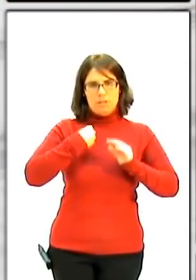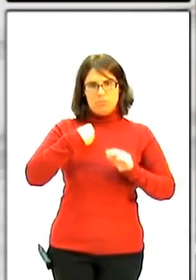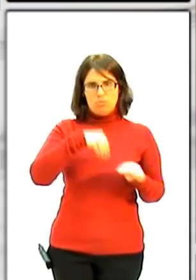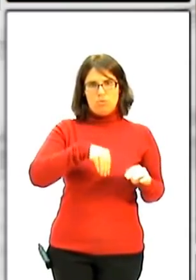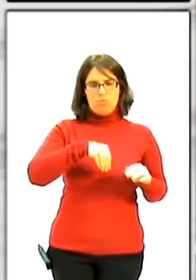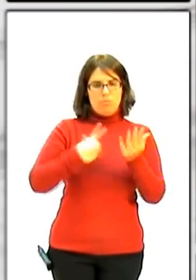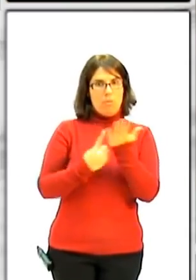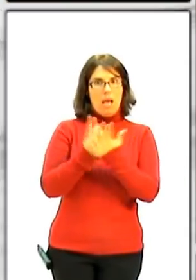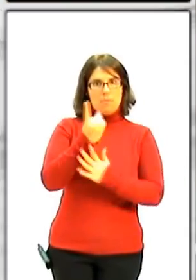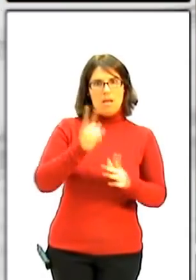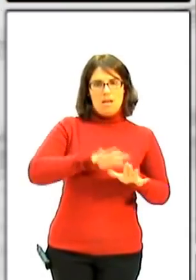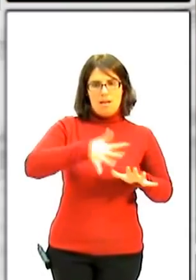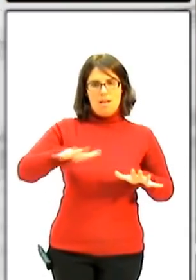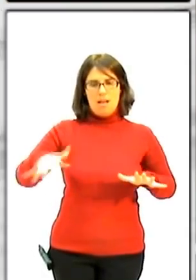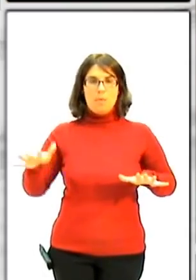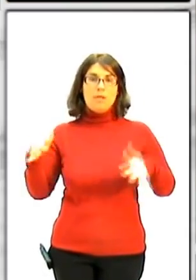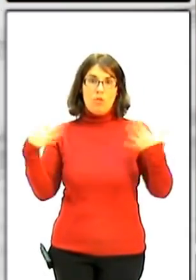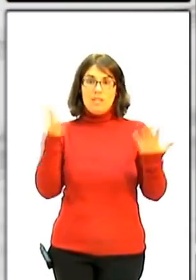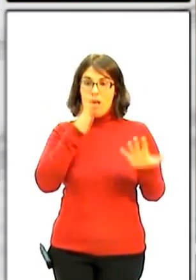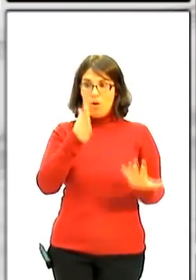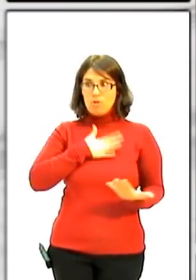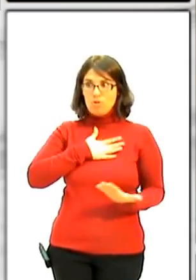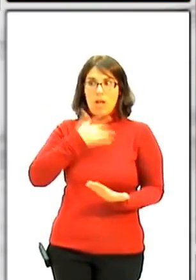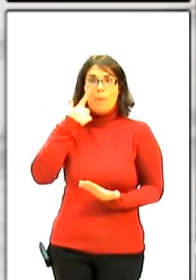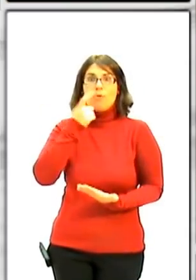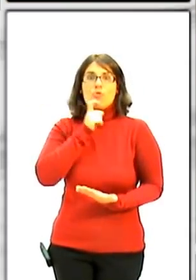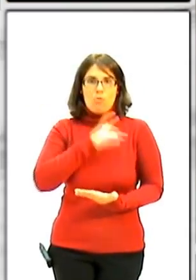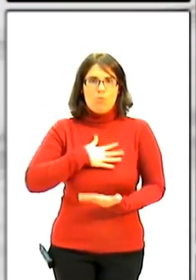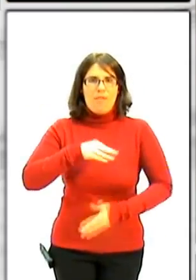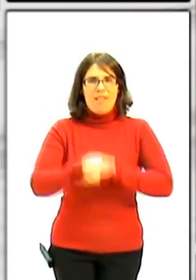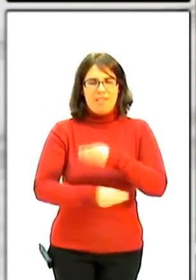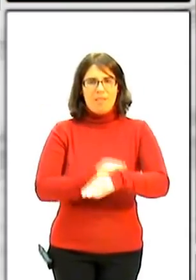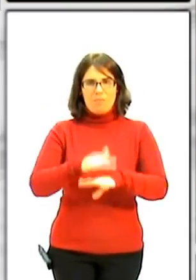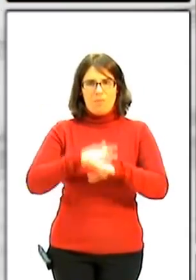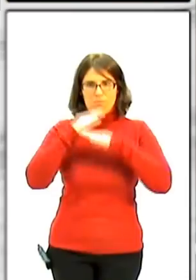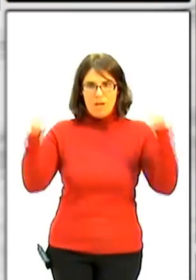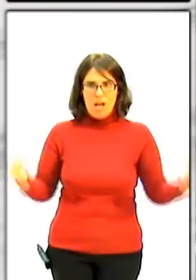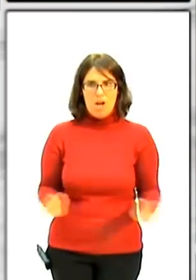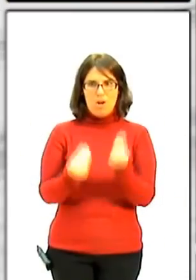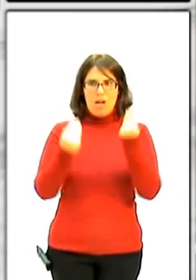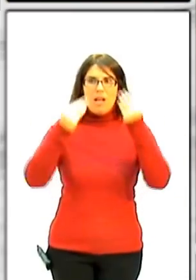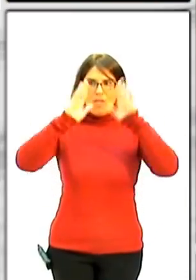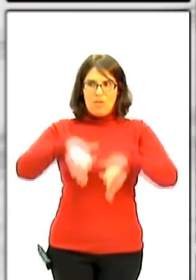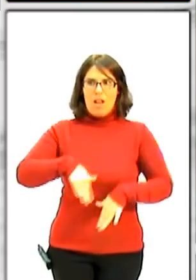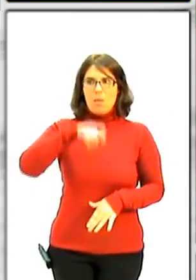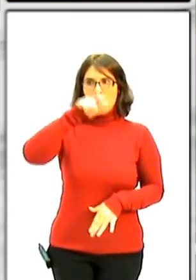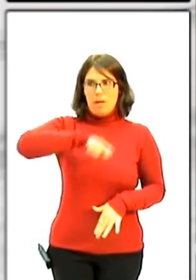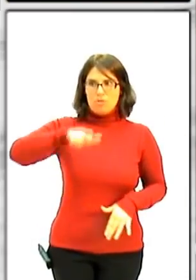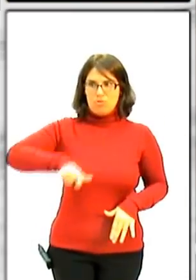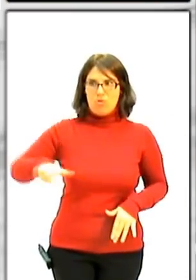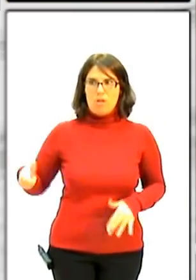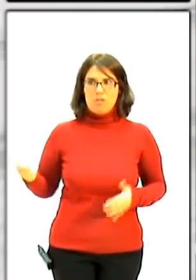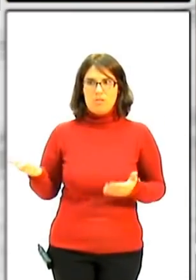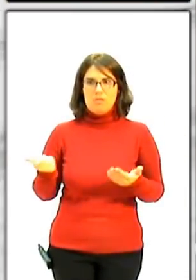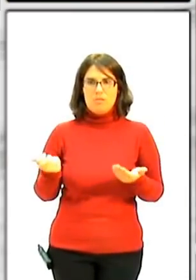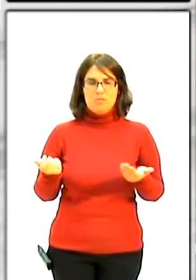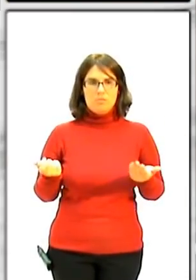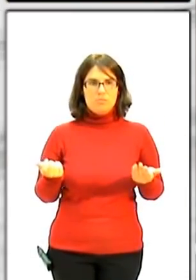cómo podemos hacerlo nosotros para que mejoremos y que las personas, que